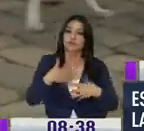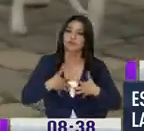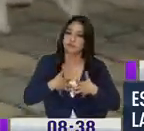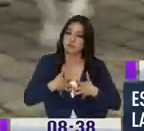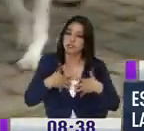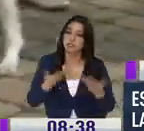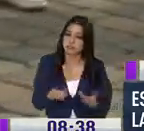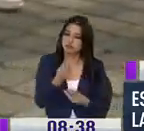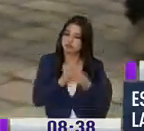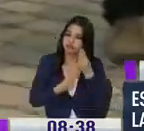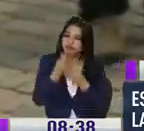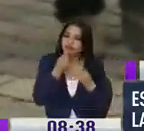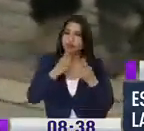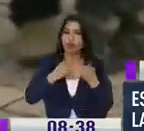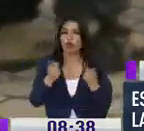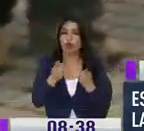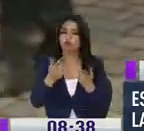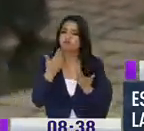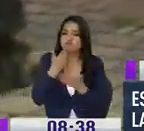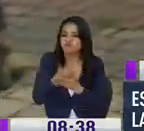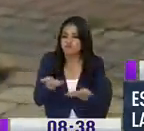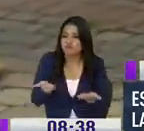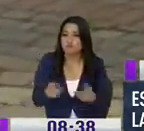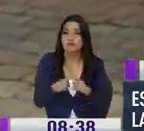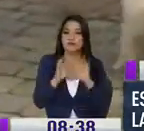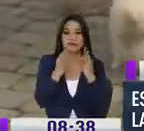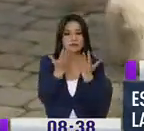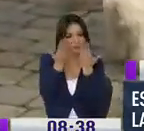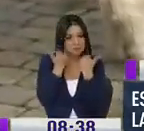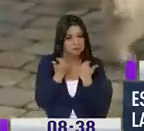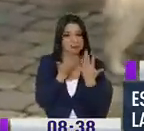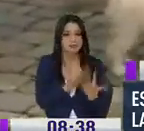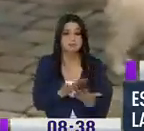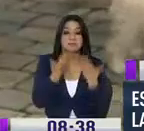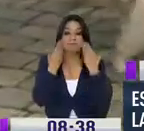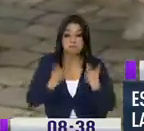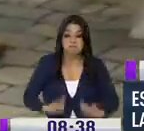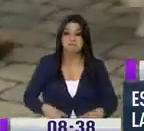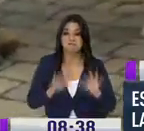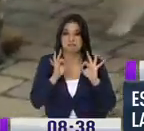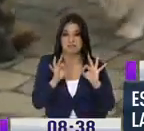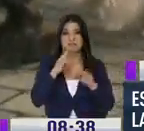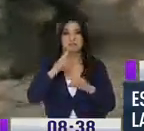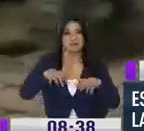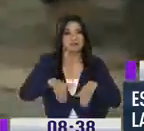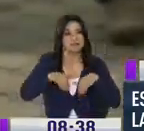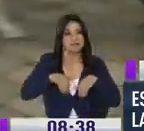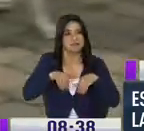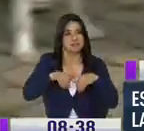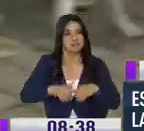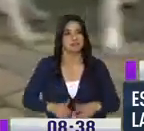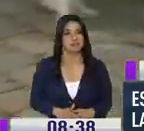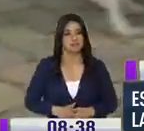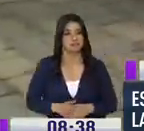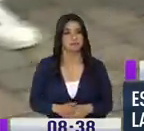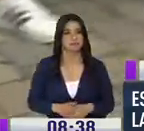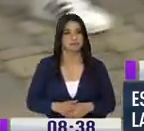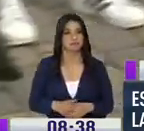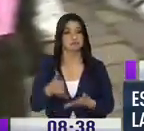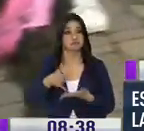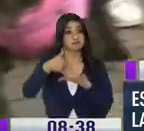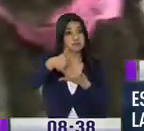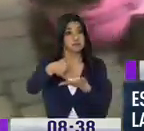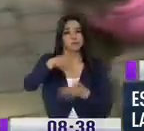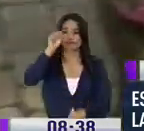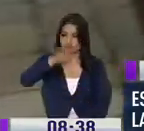animalitos, nuestros que son miembros de la familia, ¿no? Entonces, les esperamos para que vengan con el mejor disfraz para sus mascotitas. Recordemos, ¿va a haber premios para